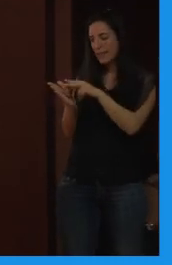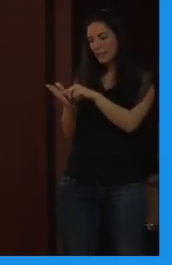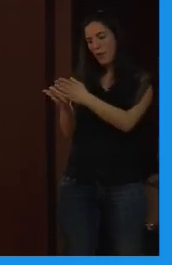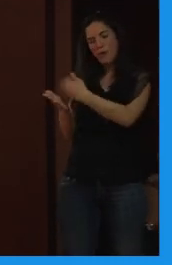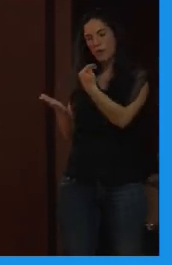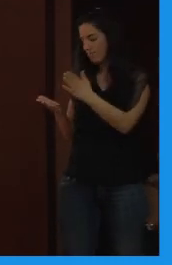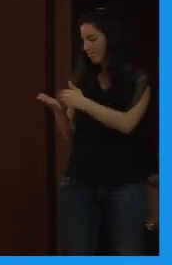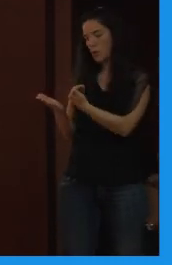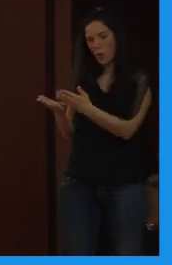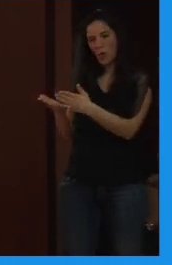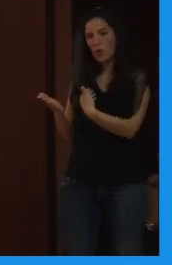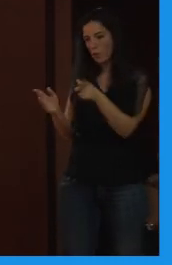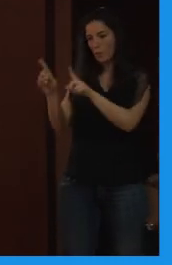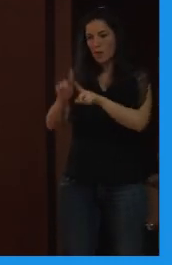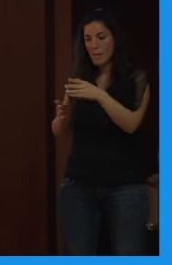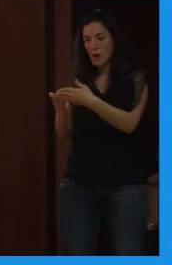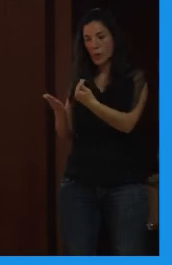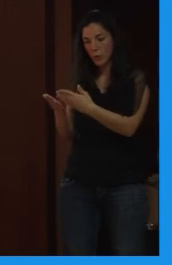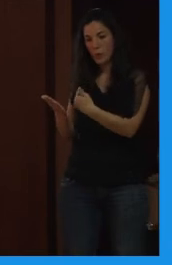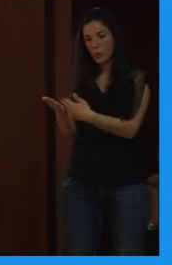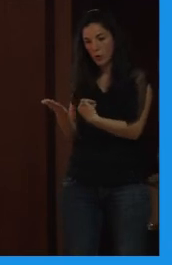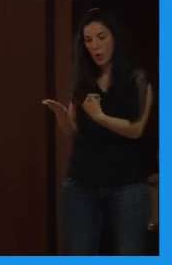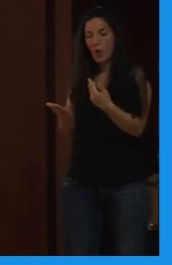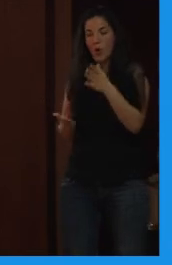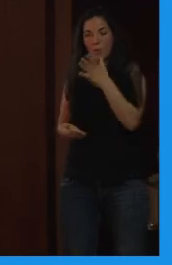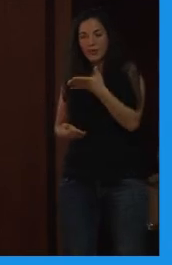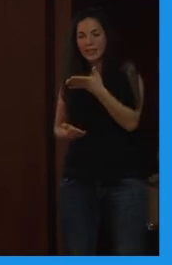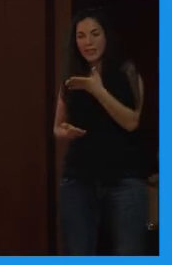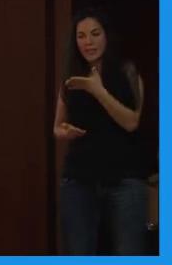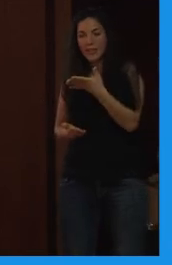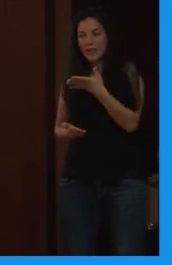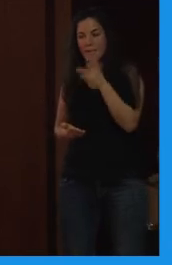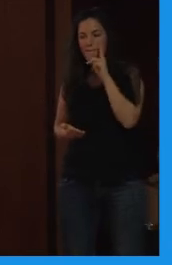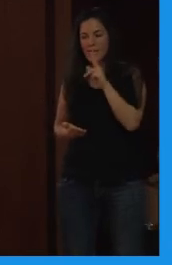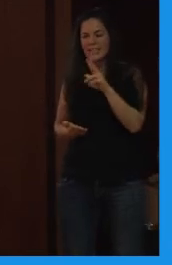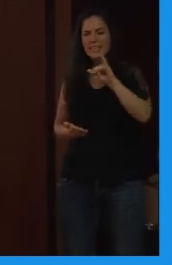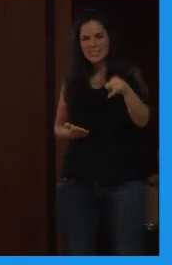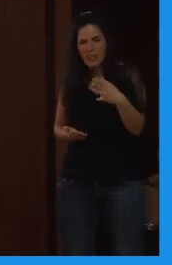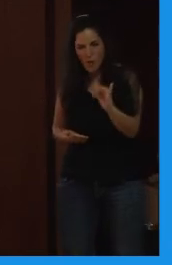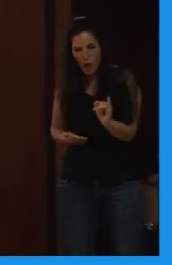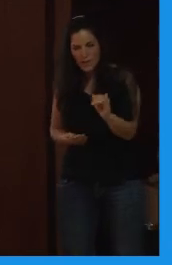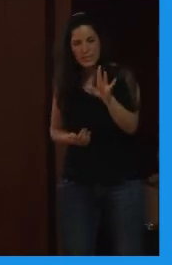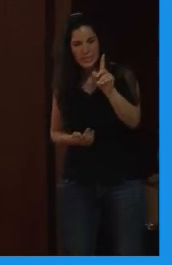podría confundirse o sobre todo agravar el cansancio y la fatiga de la fibromialgia.